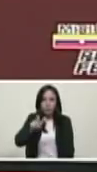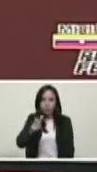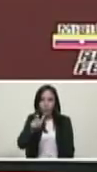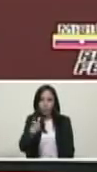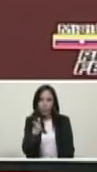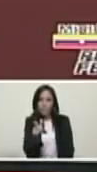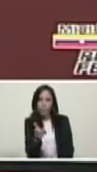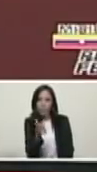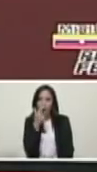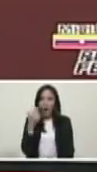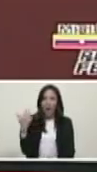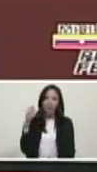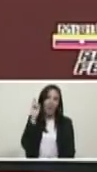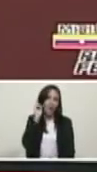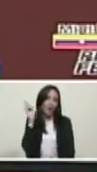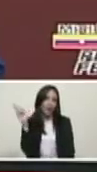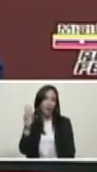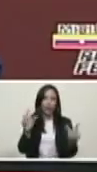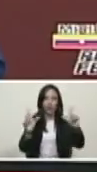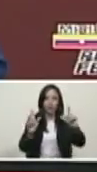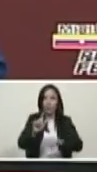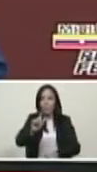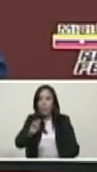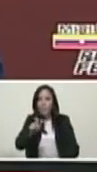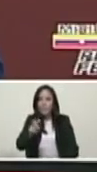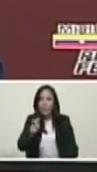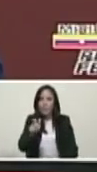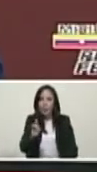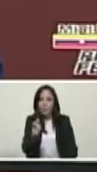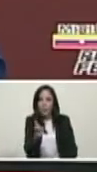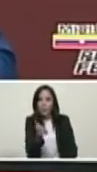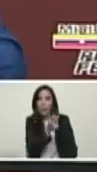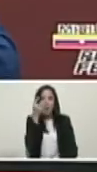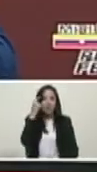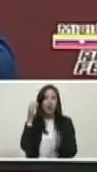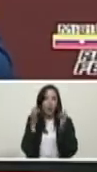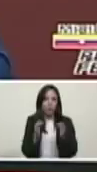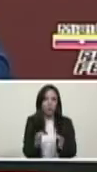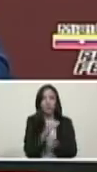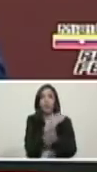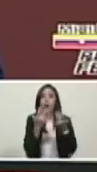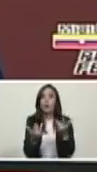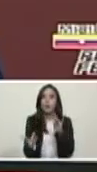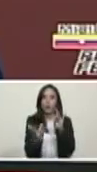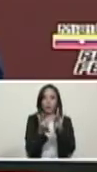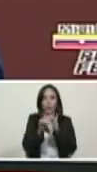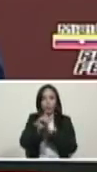y buscaba el día exacto tenemos que sintonizar